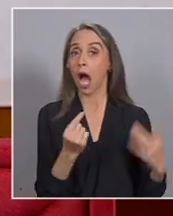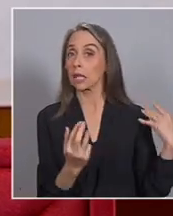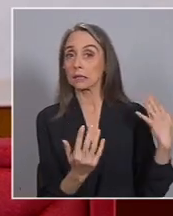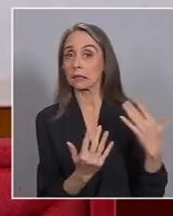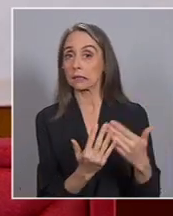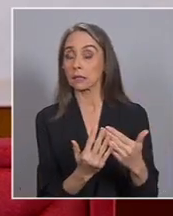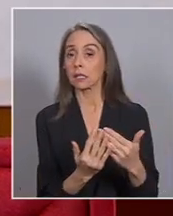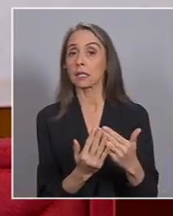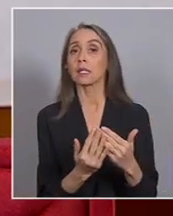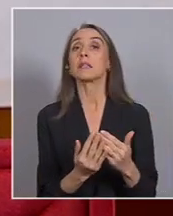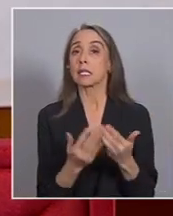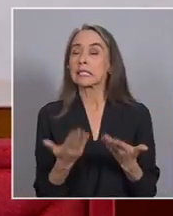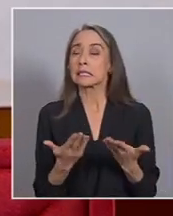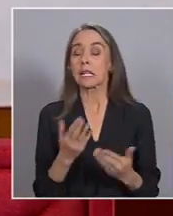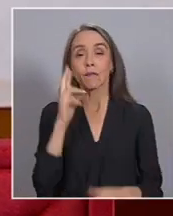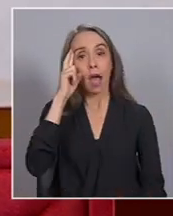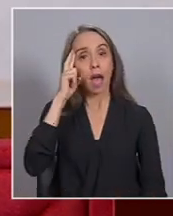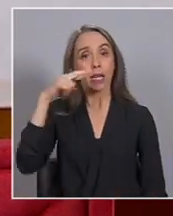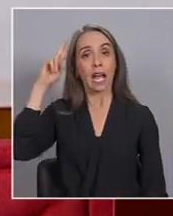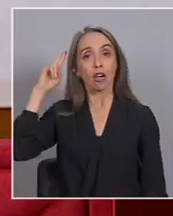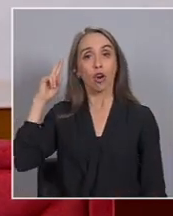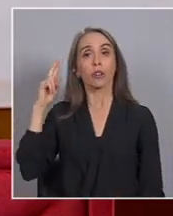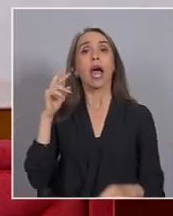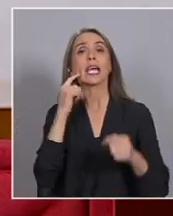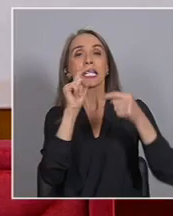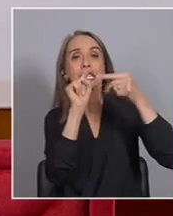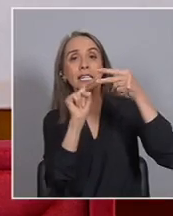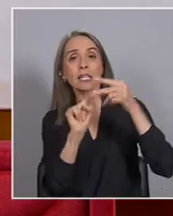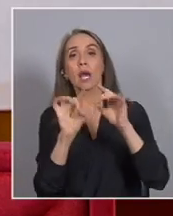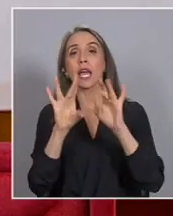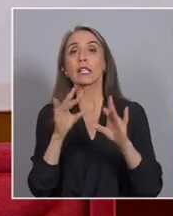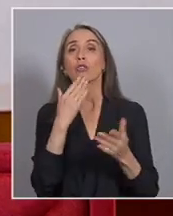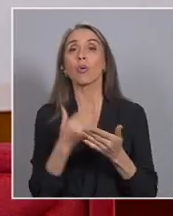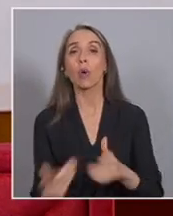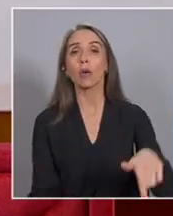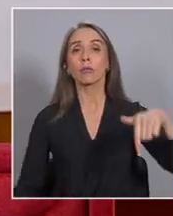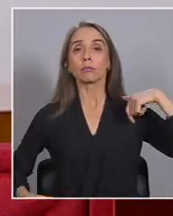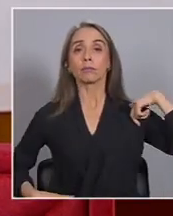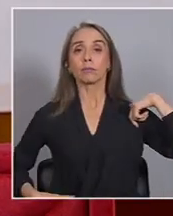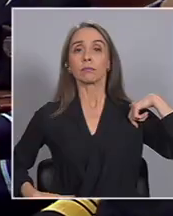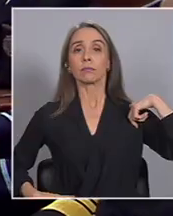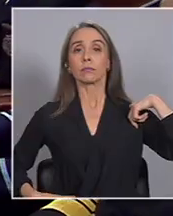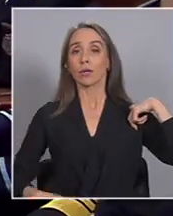creo que bien vale recordar cuál era el escenario, los hechos, cuando asumimos el gobierno.